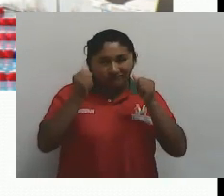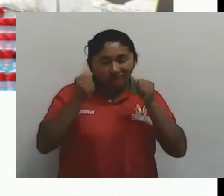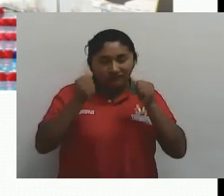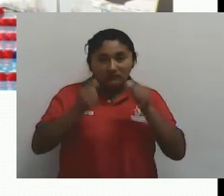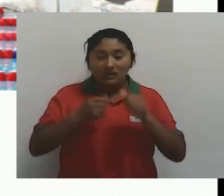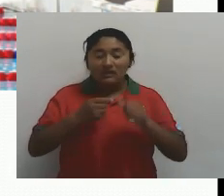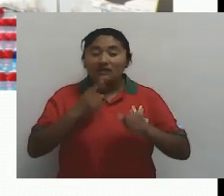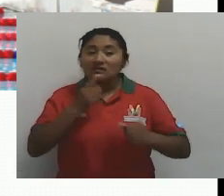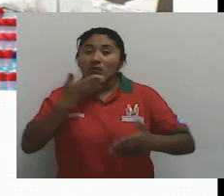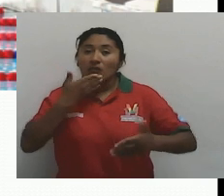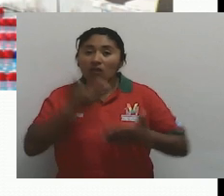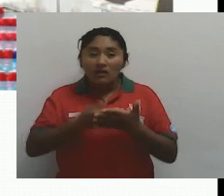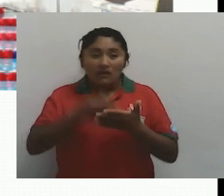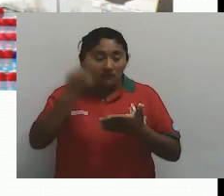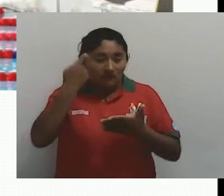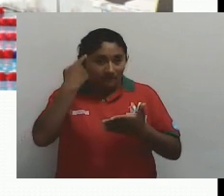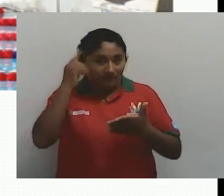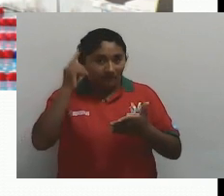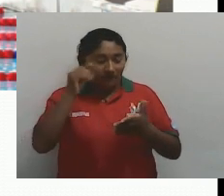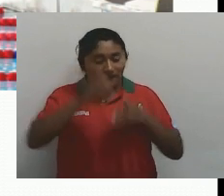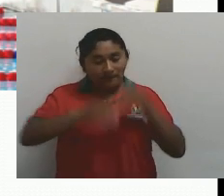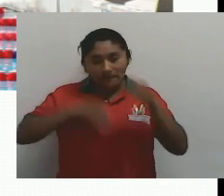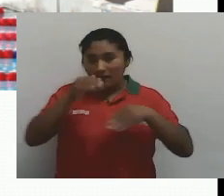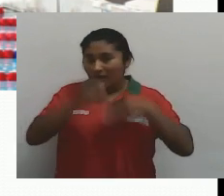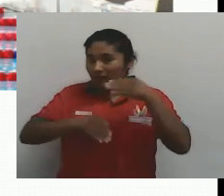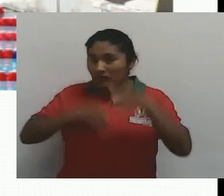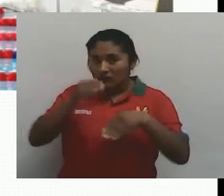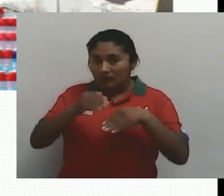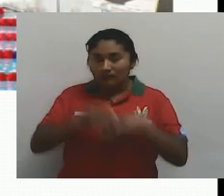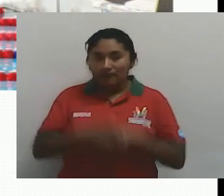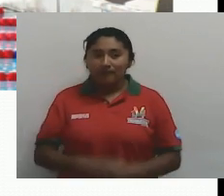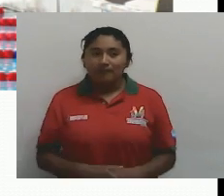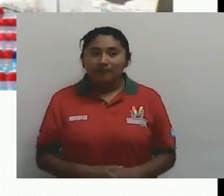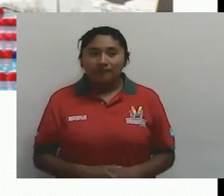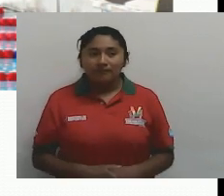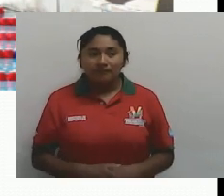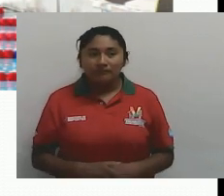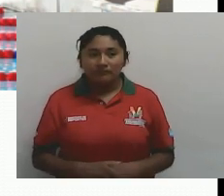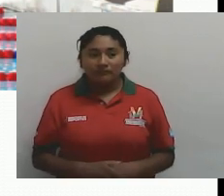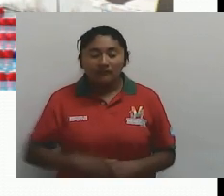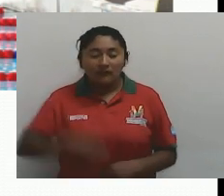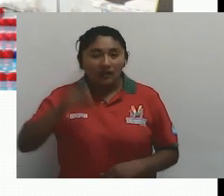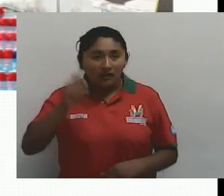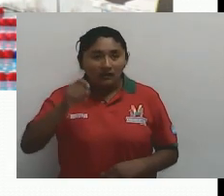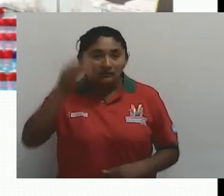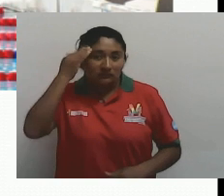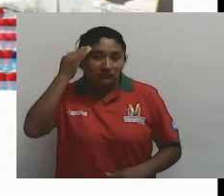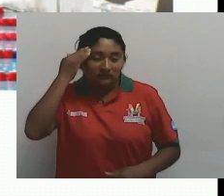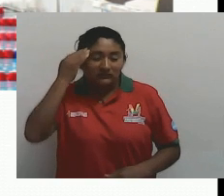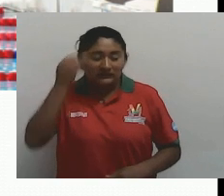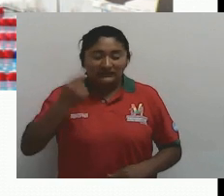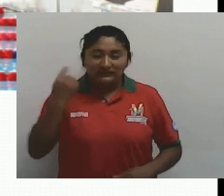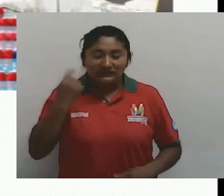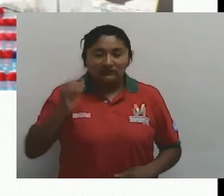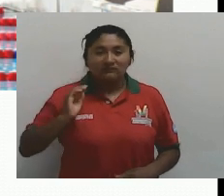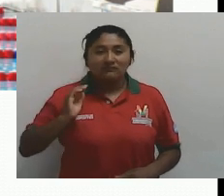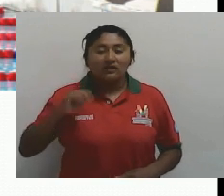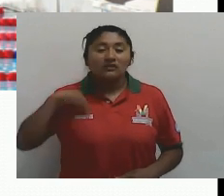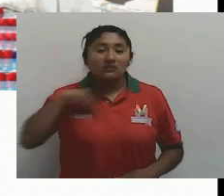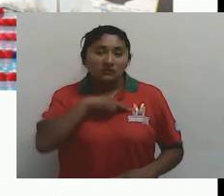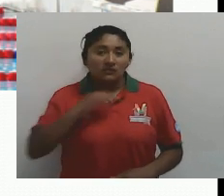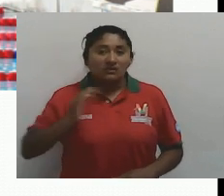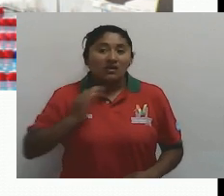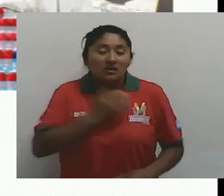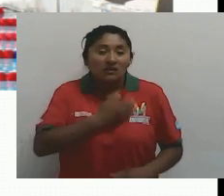nadador. Y además también tenemos que tomar en cuenta que en nuestro juramento nosotros siempre tomamos en cuenta